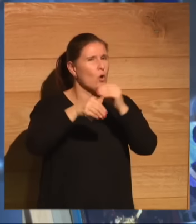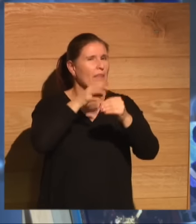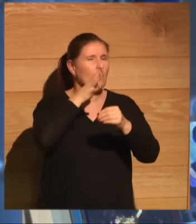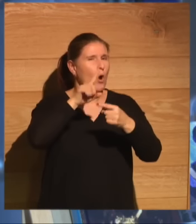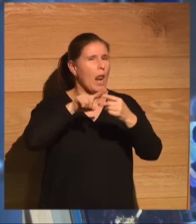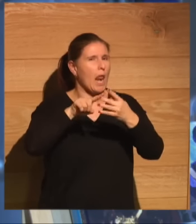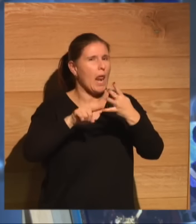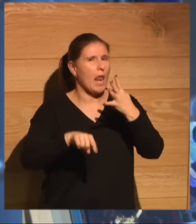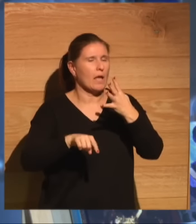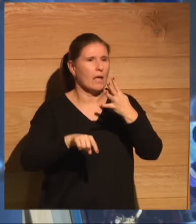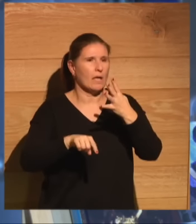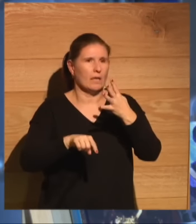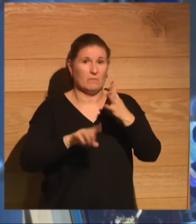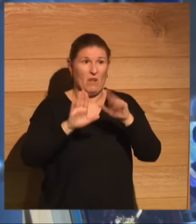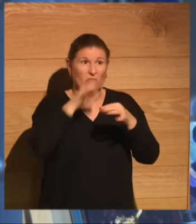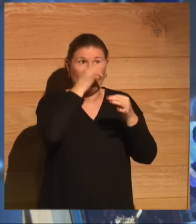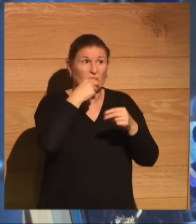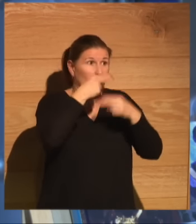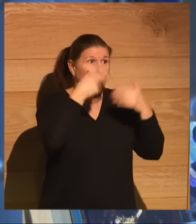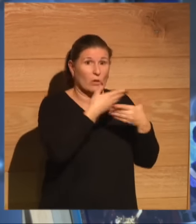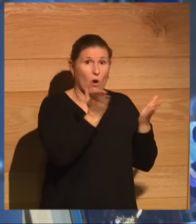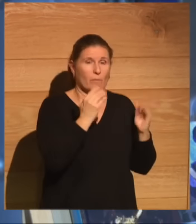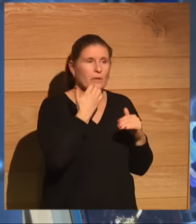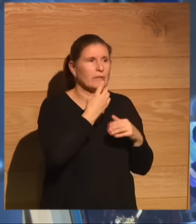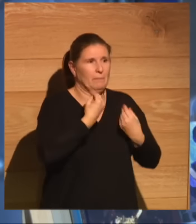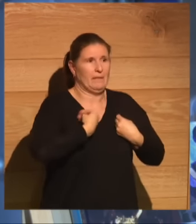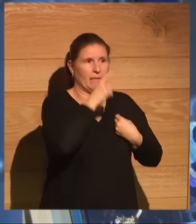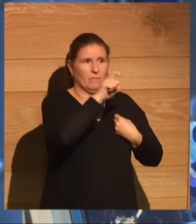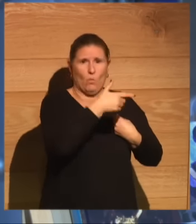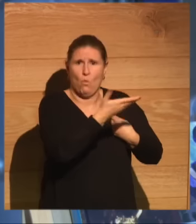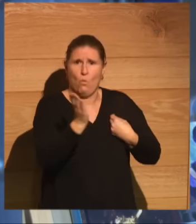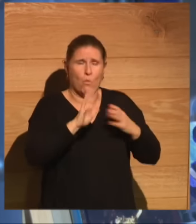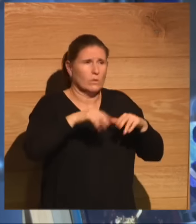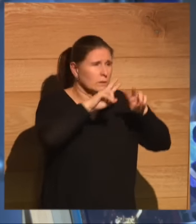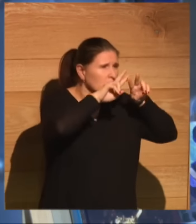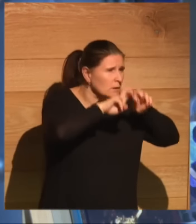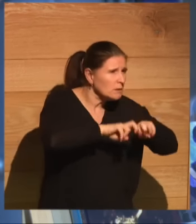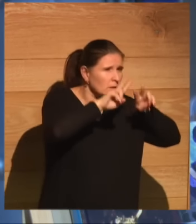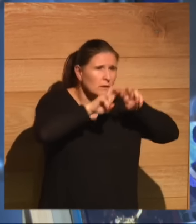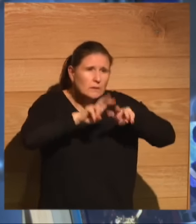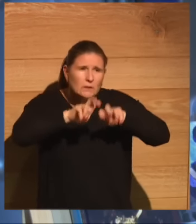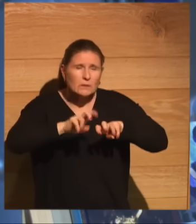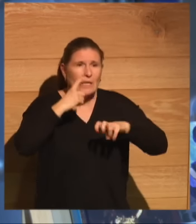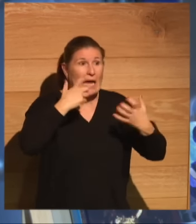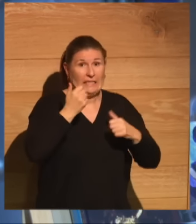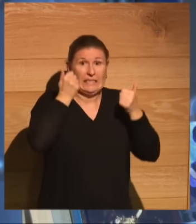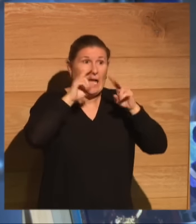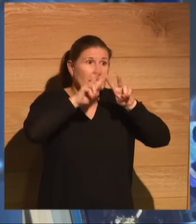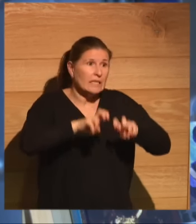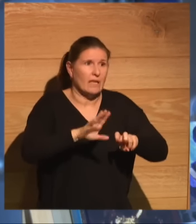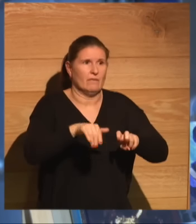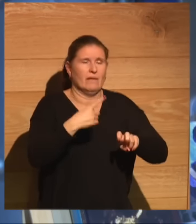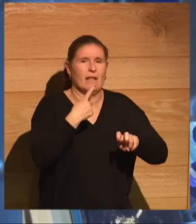públicos sobre las cosas. Porque si analizáramos la vida de casi cualquiera, y sobre todo de casi cualquier artista, encontraríamos tropos